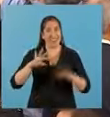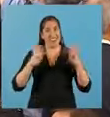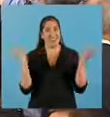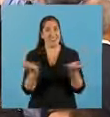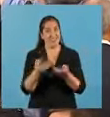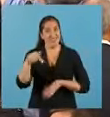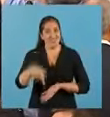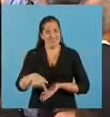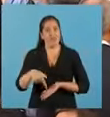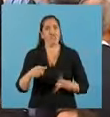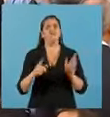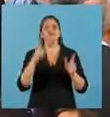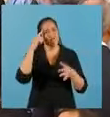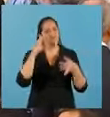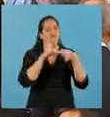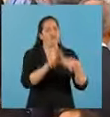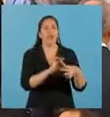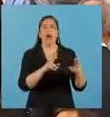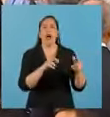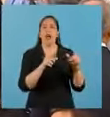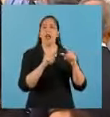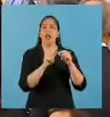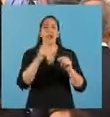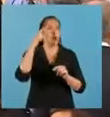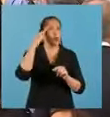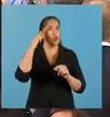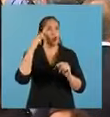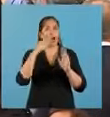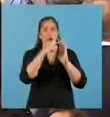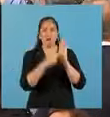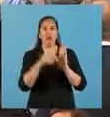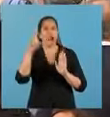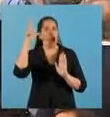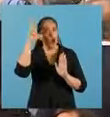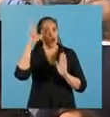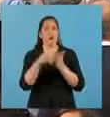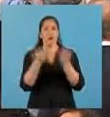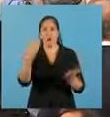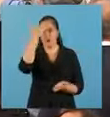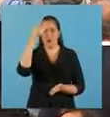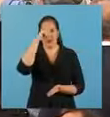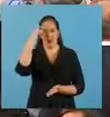previstos por el artículo 99, inciso 8 de la Constitución Nacional.